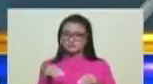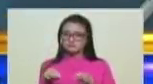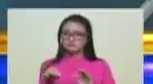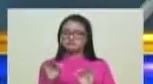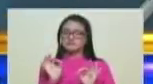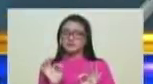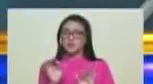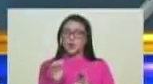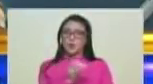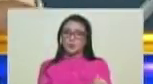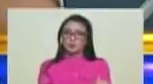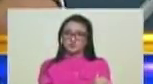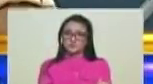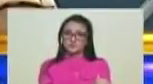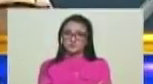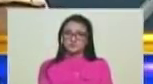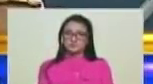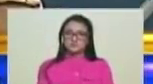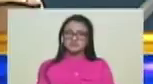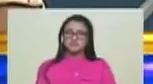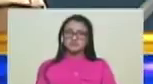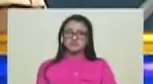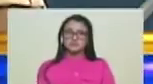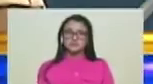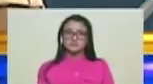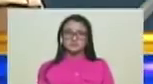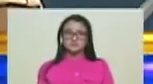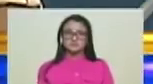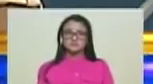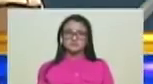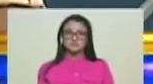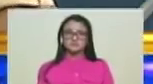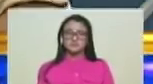oposición venezolana. Nosotros planteábamos